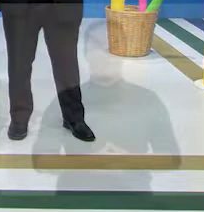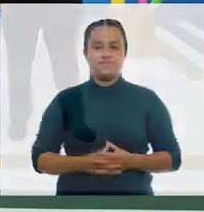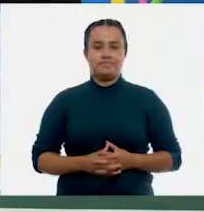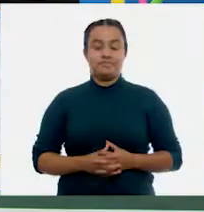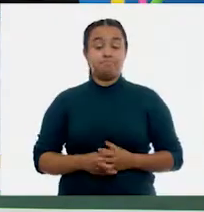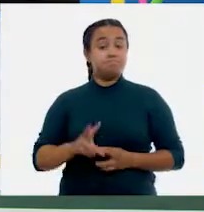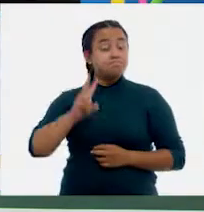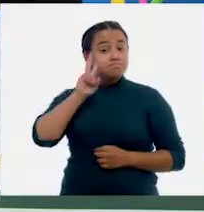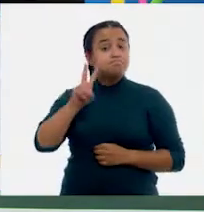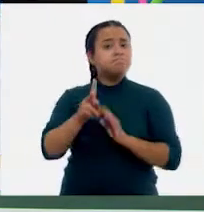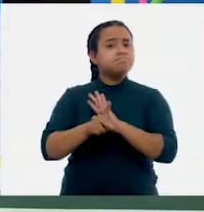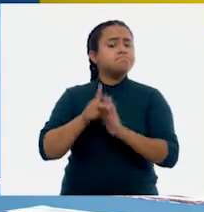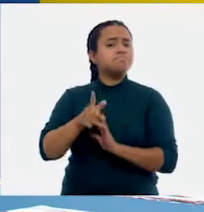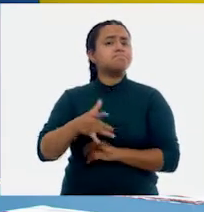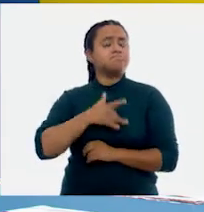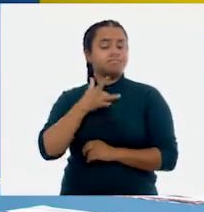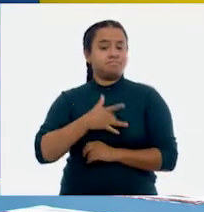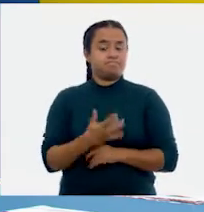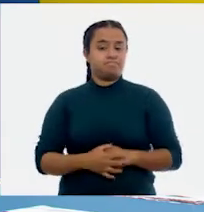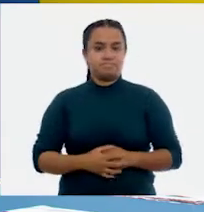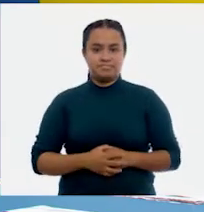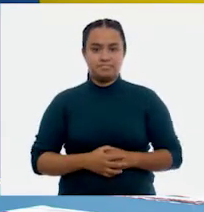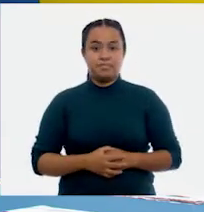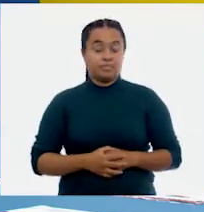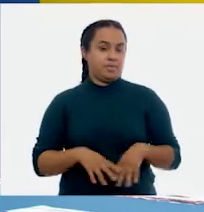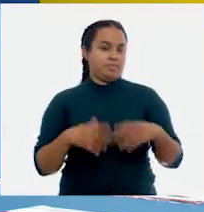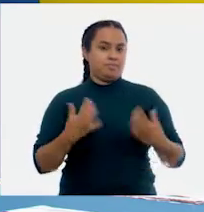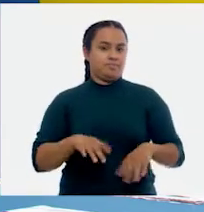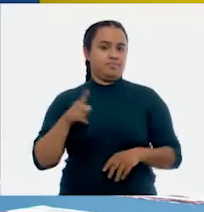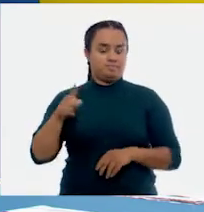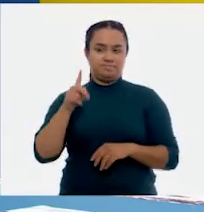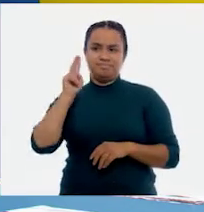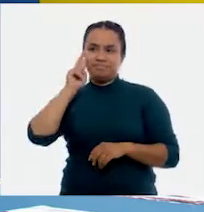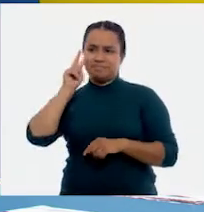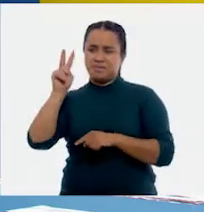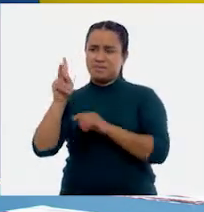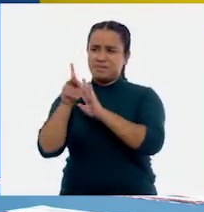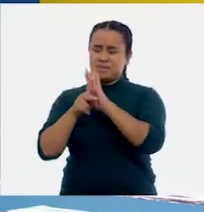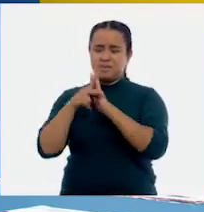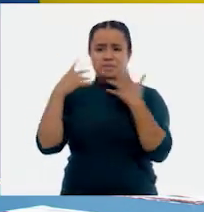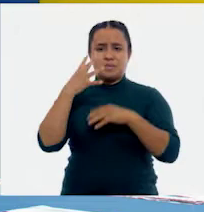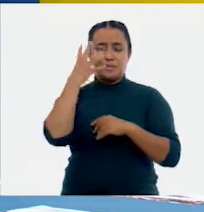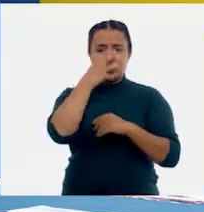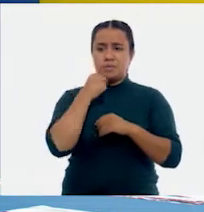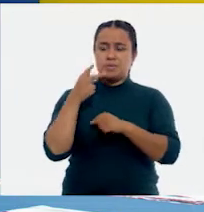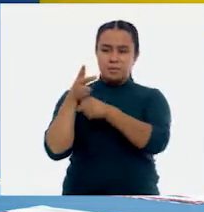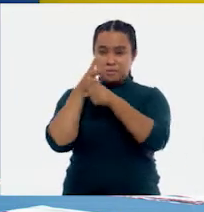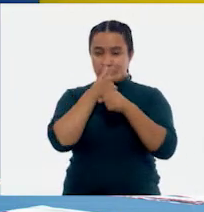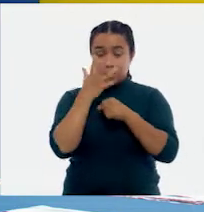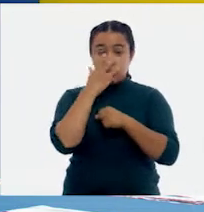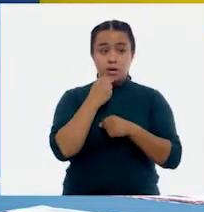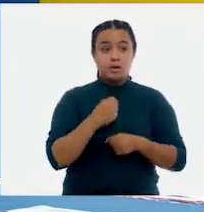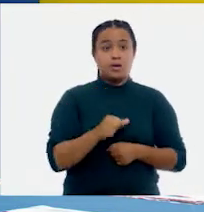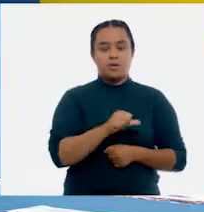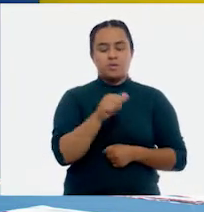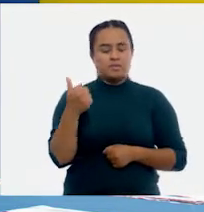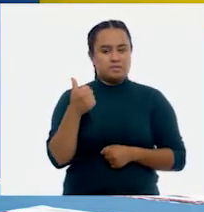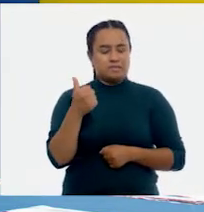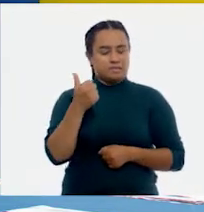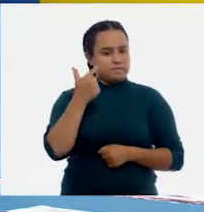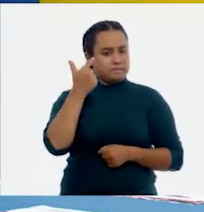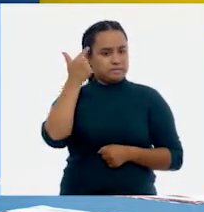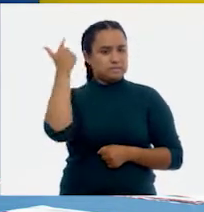¿Qué te pareció el video, Juan Carlos? Uf, hay imágenes hermosas y otras terribles